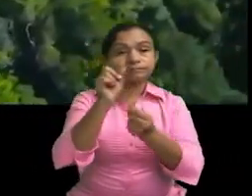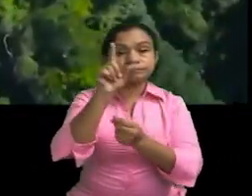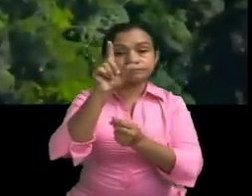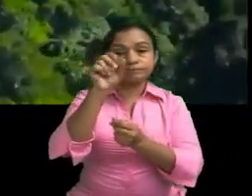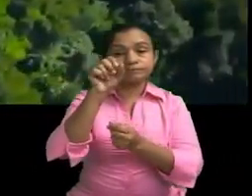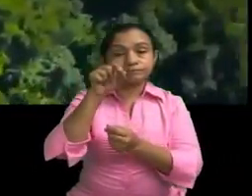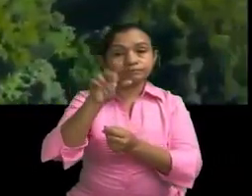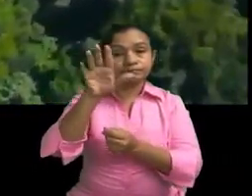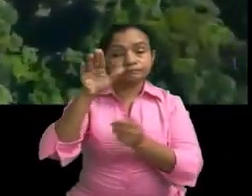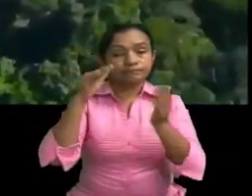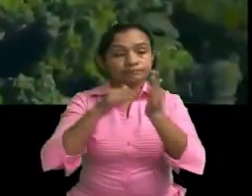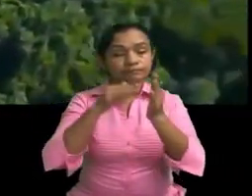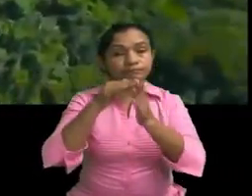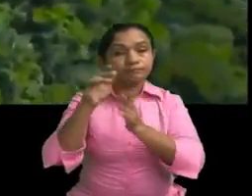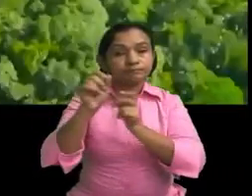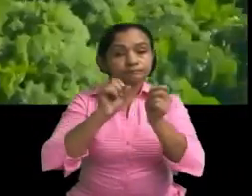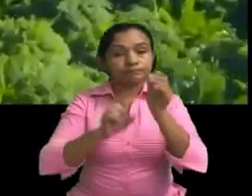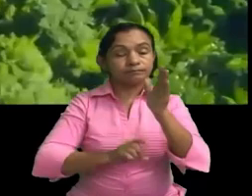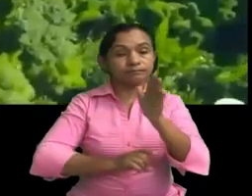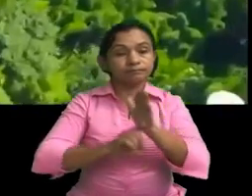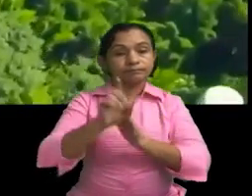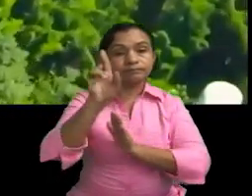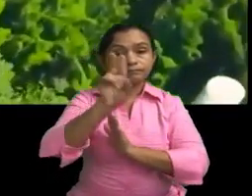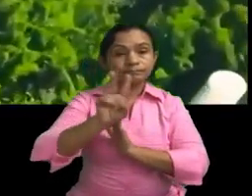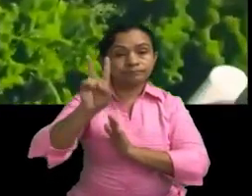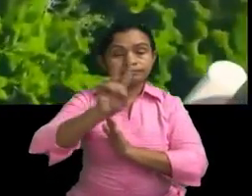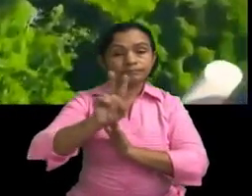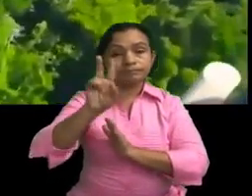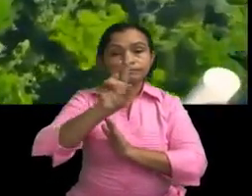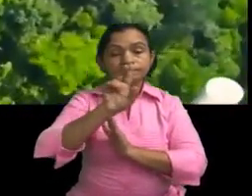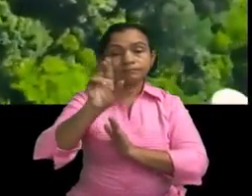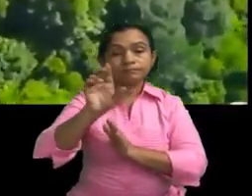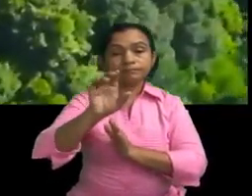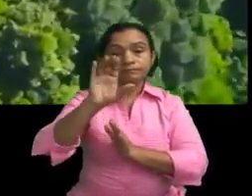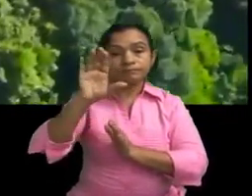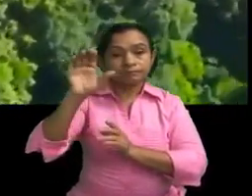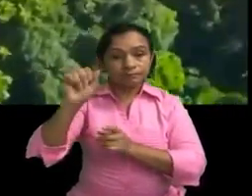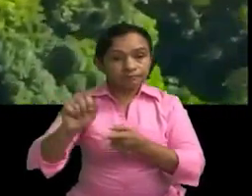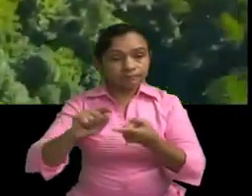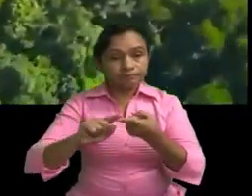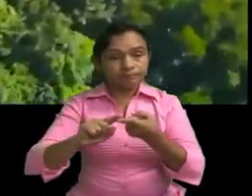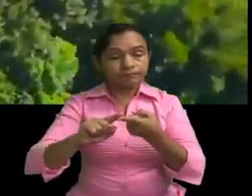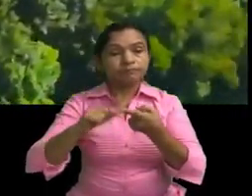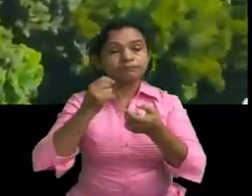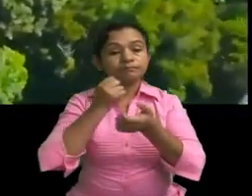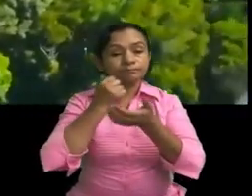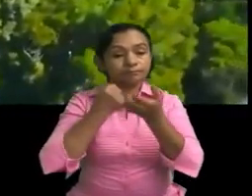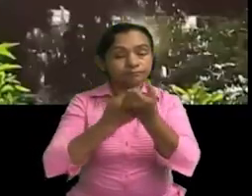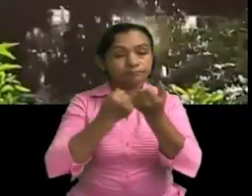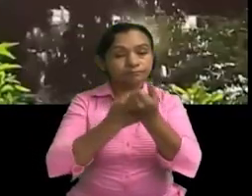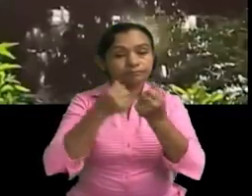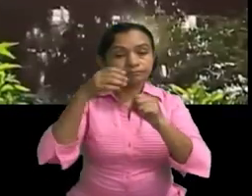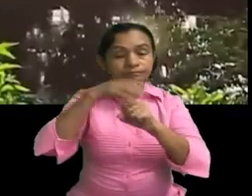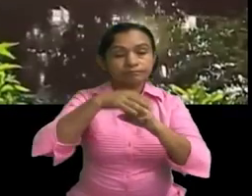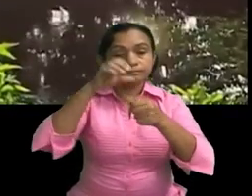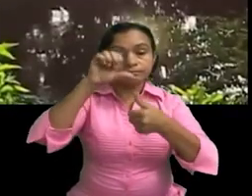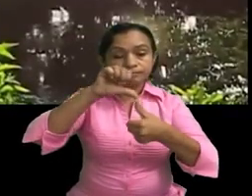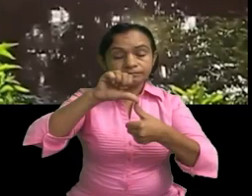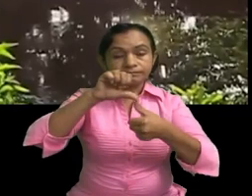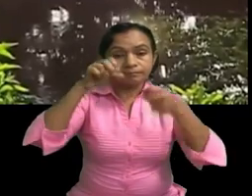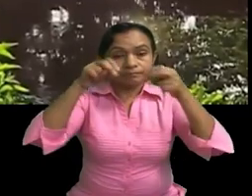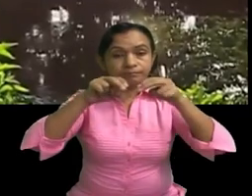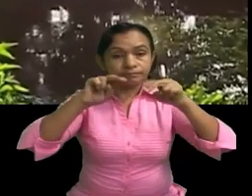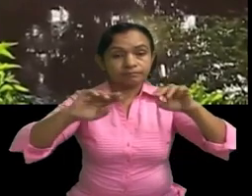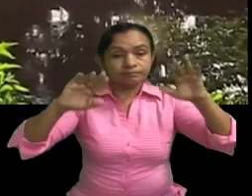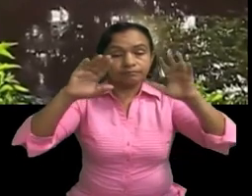de dólares del Fondo de Desarrollo Verde para la región SICA y están colaborando en su diseño la Comisión Centroamericana de Ambiente y